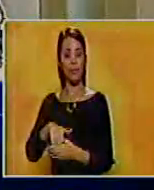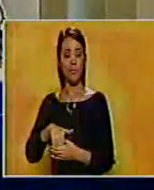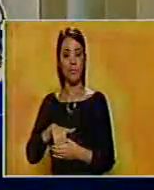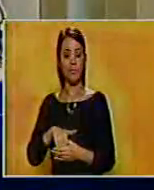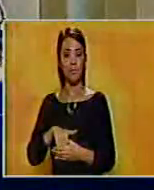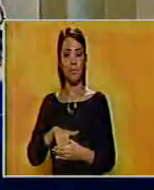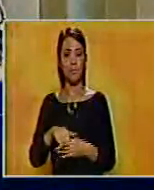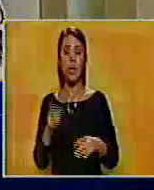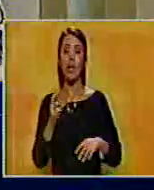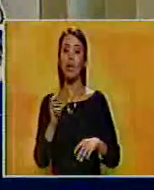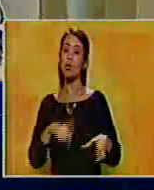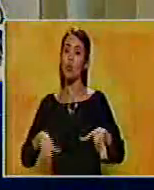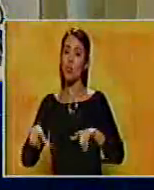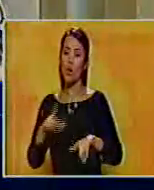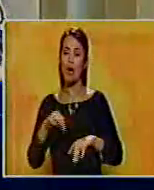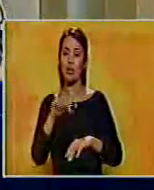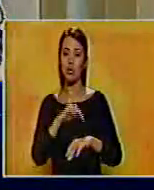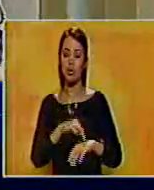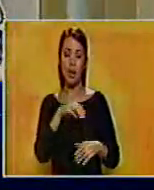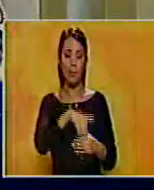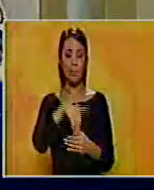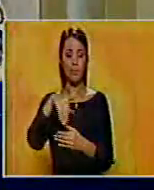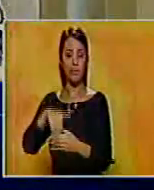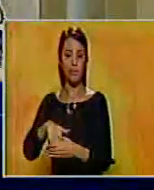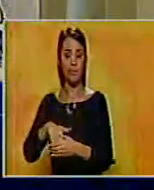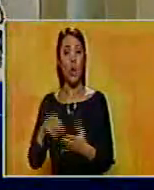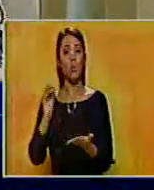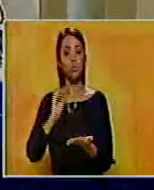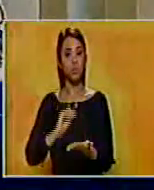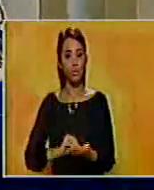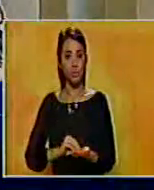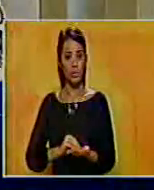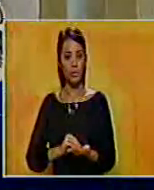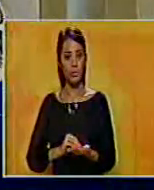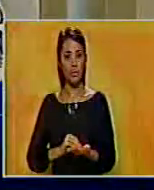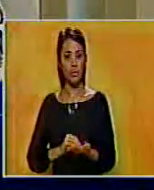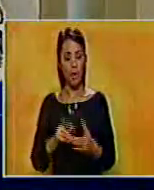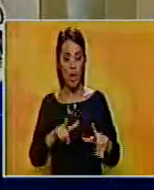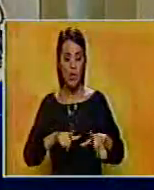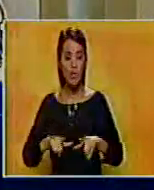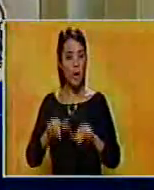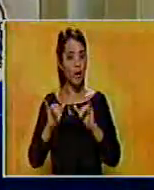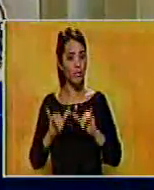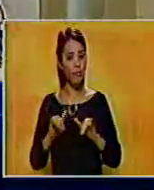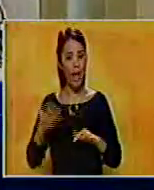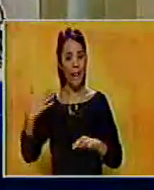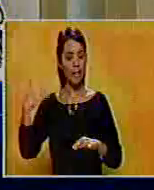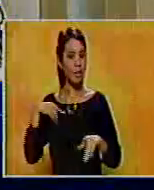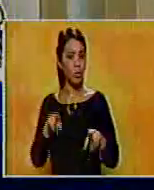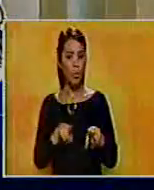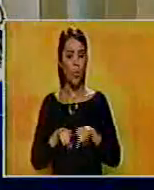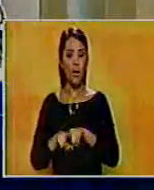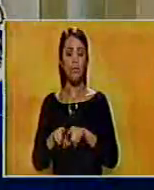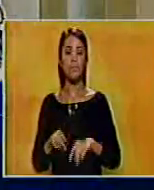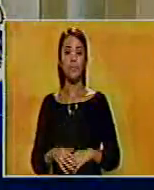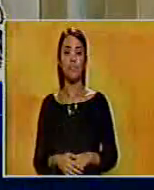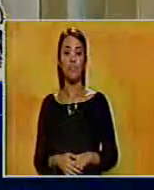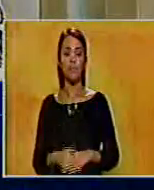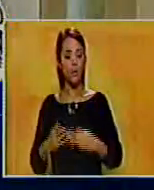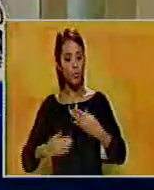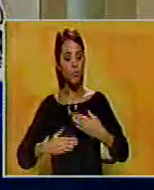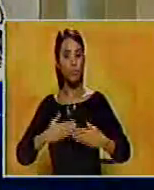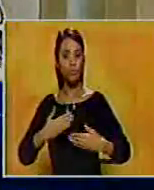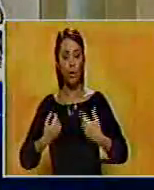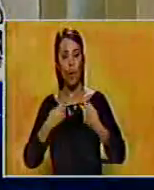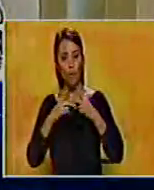centros nacionales de votación serán reinstaurados a sus lugares originales y deberá procederse a la mayor